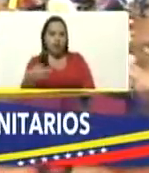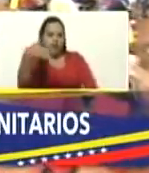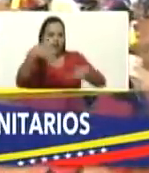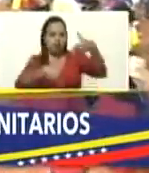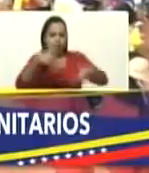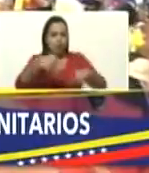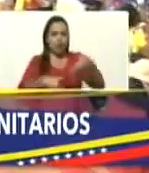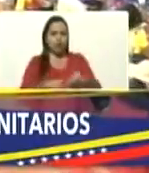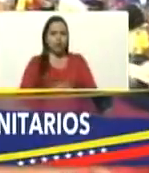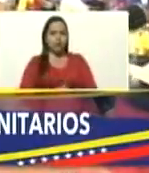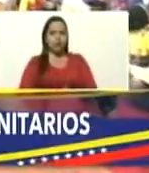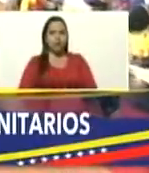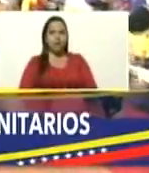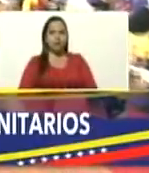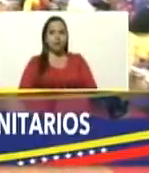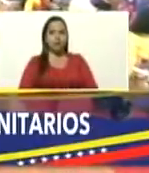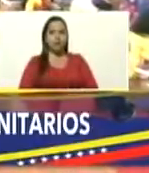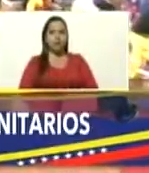electorales.